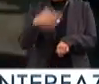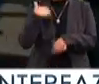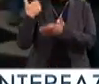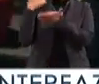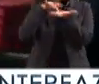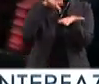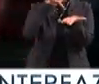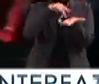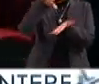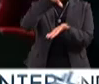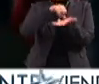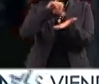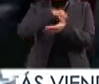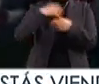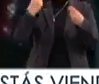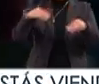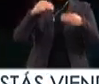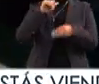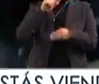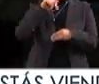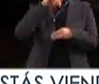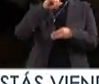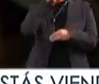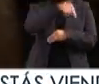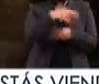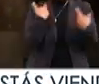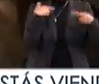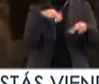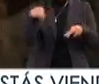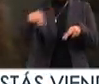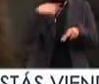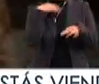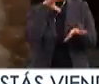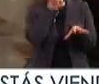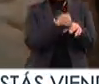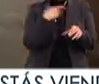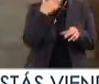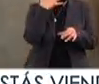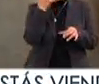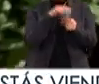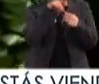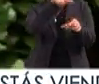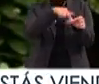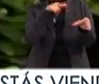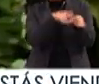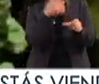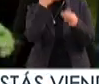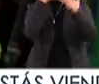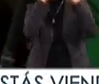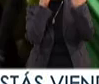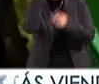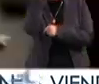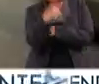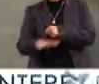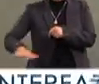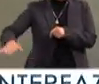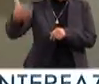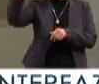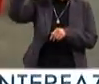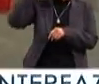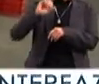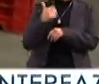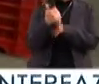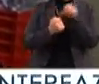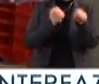FIDEICOMISO de la central de abasto, comentó que ahí representan íntegramente los sabores, los colores y los olores de México desde hace